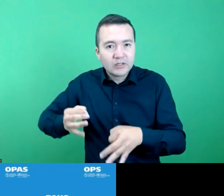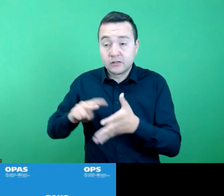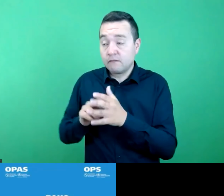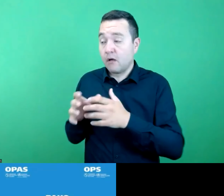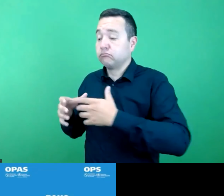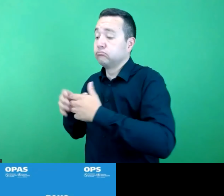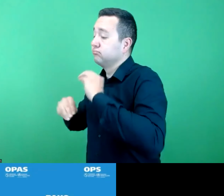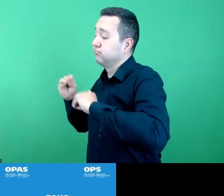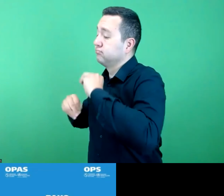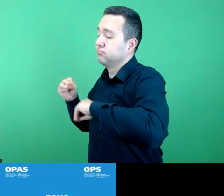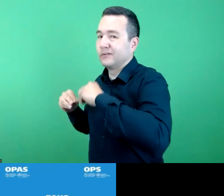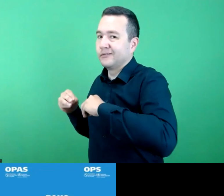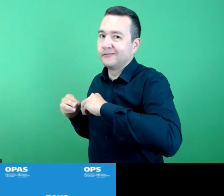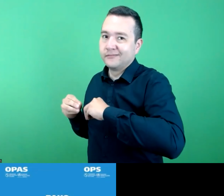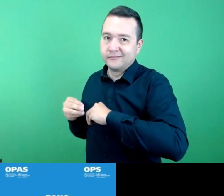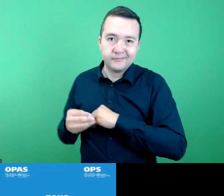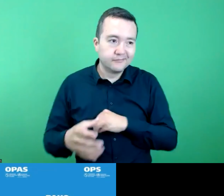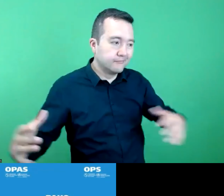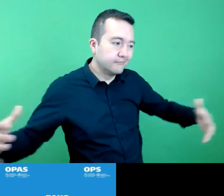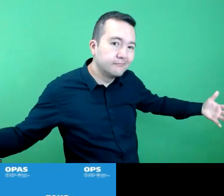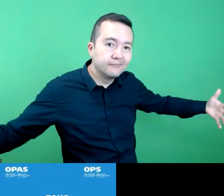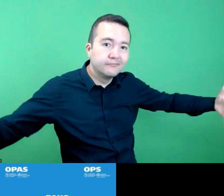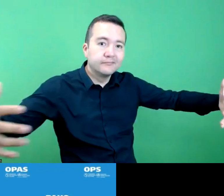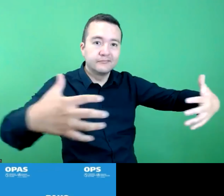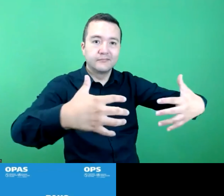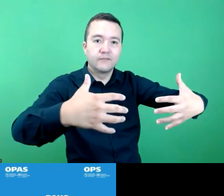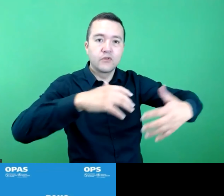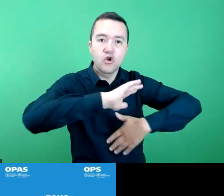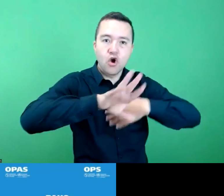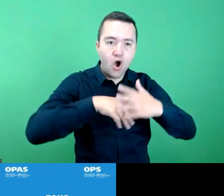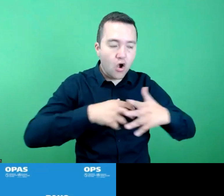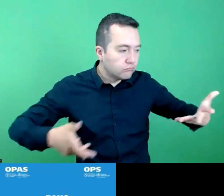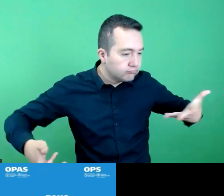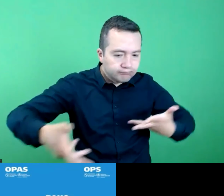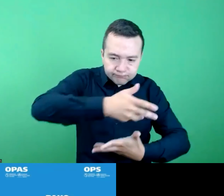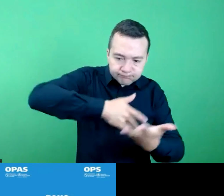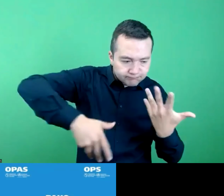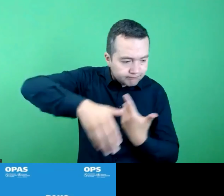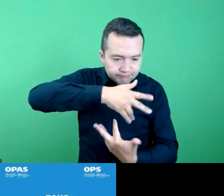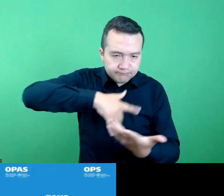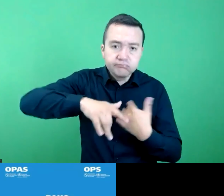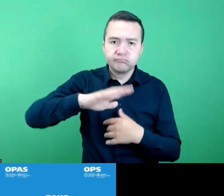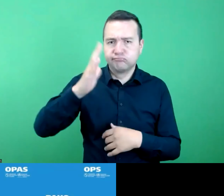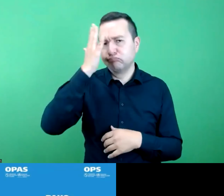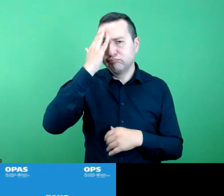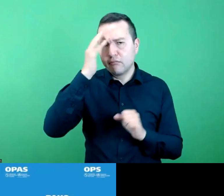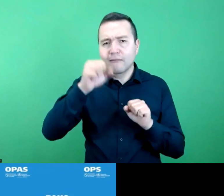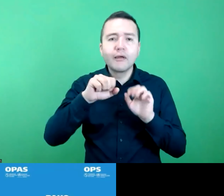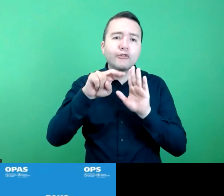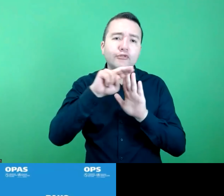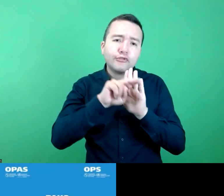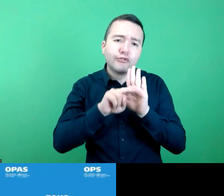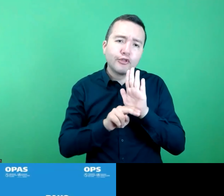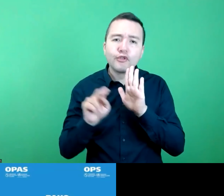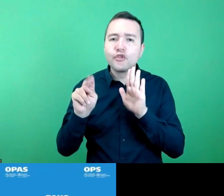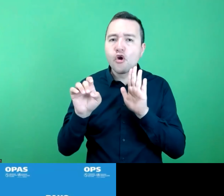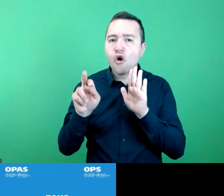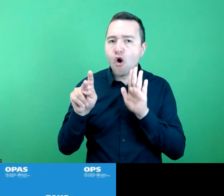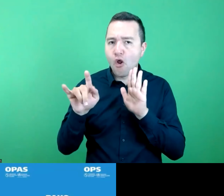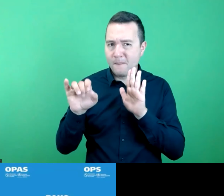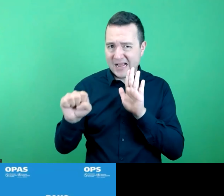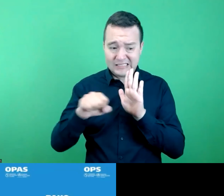Regulaciones que no solamente cuenten con marcos normativos, que garanticen altos estándares de